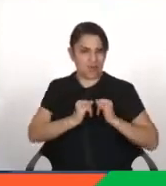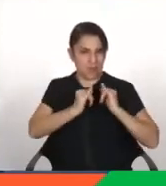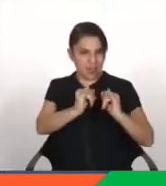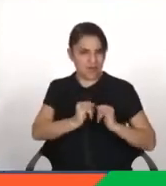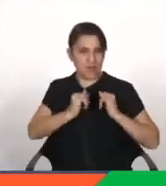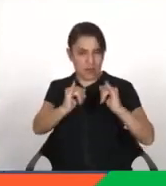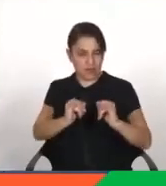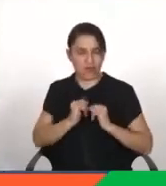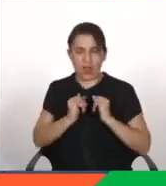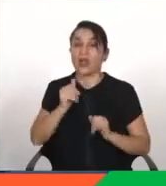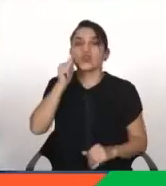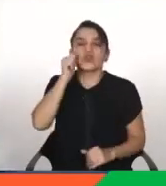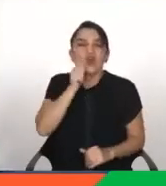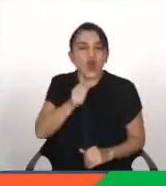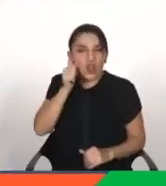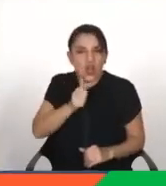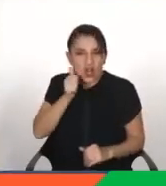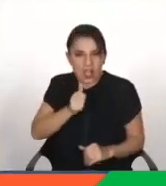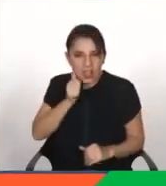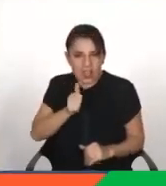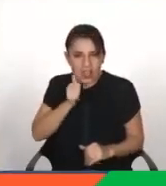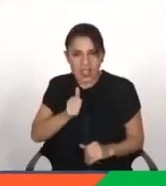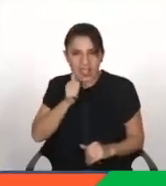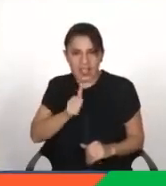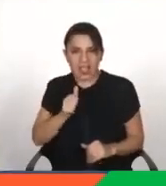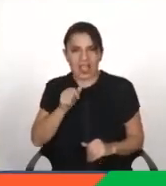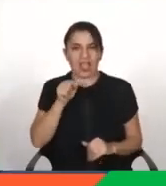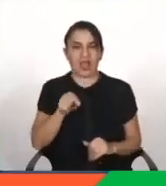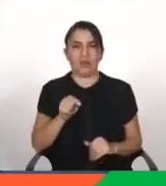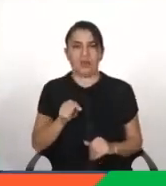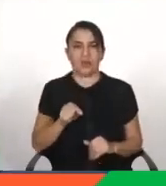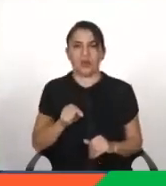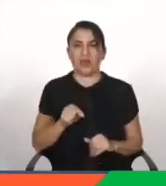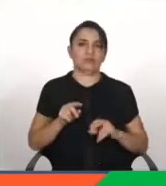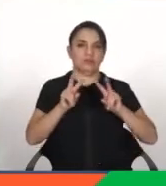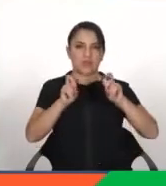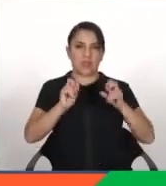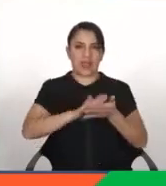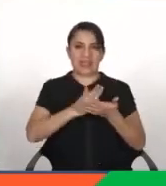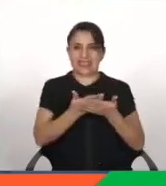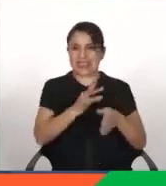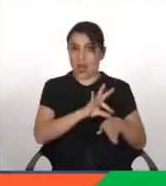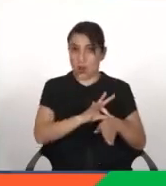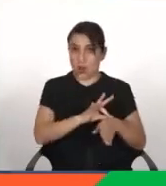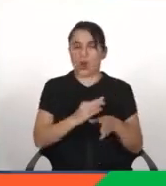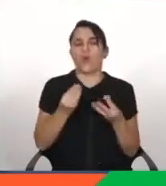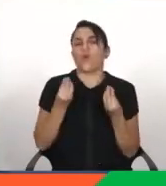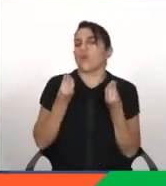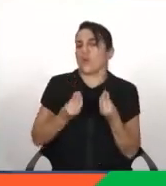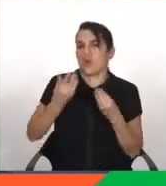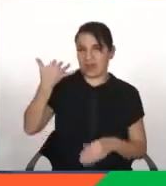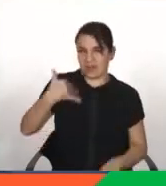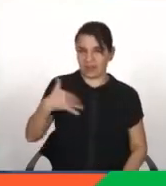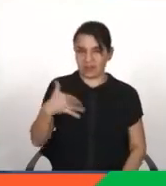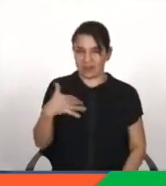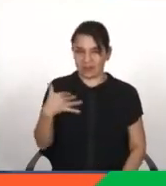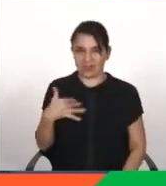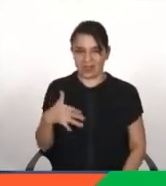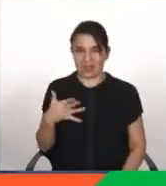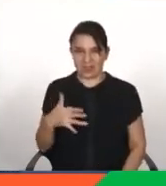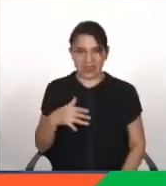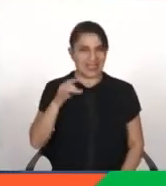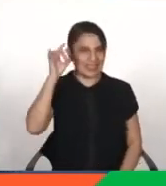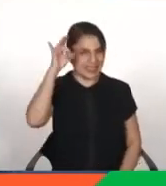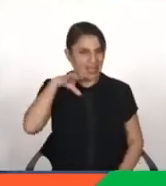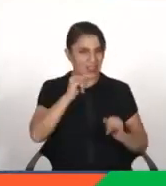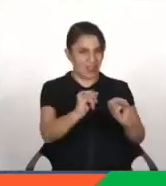no hay escapatoria. Entonces, cuando divulgas sobre un campo como la salud, es muy importante estar, pues eso, ¿no? Como al día y todo, aunque a